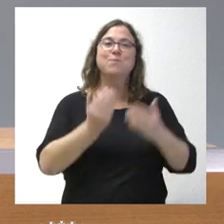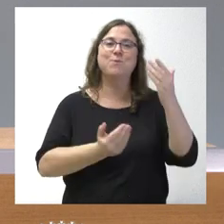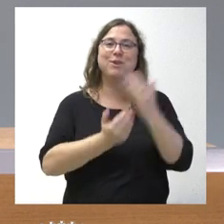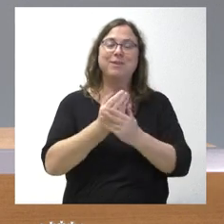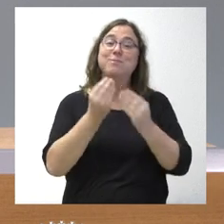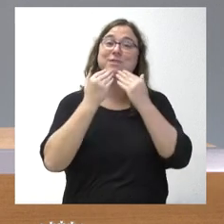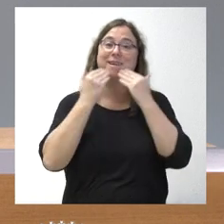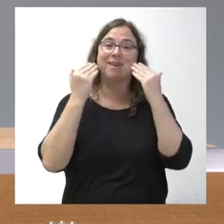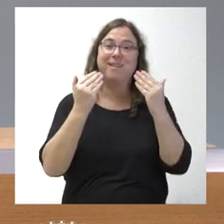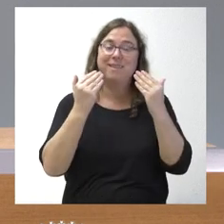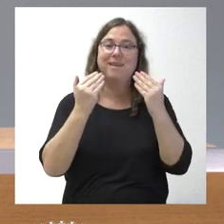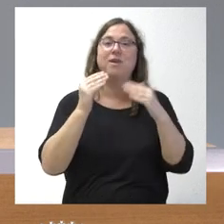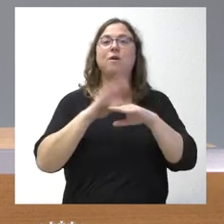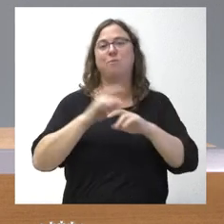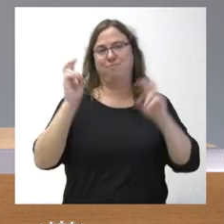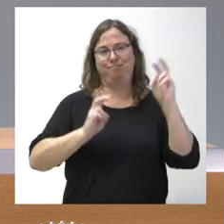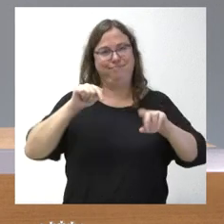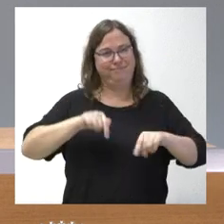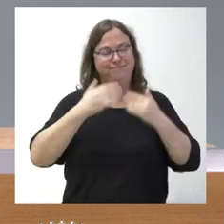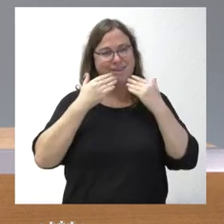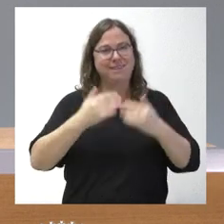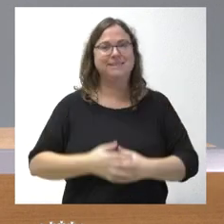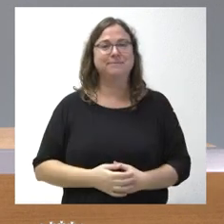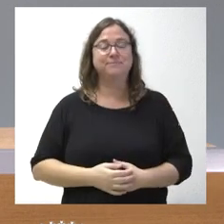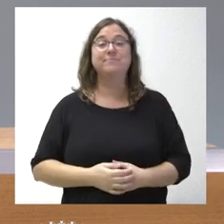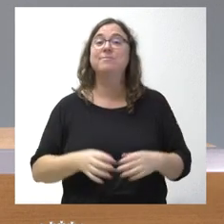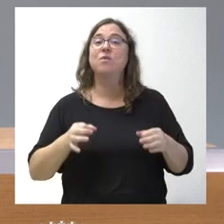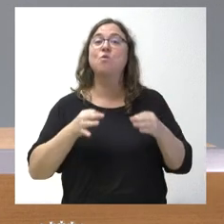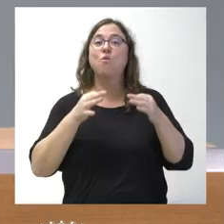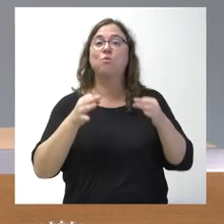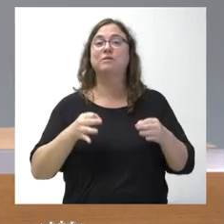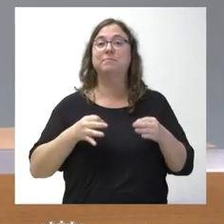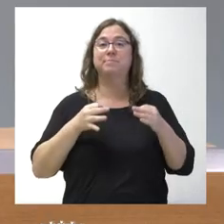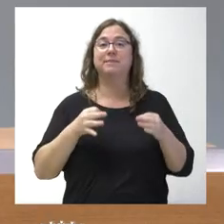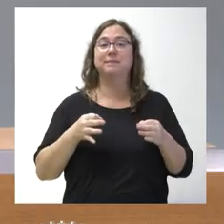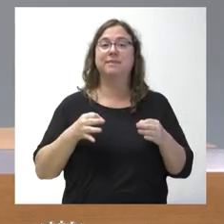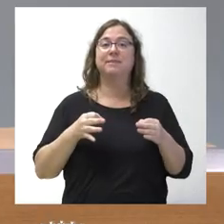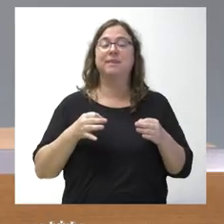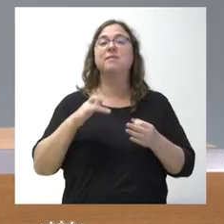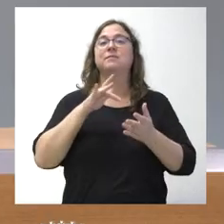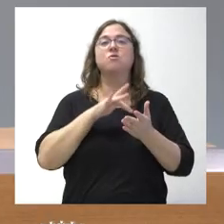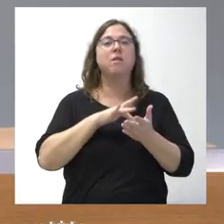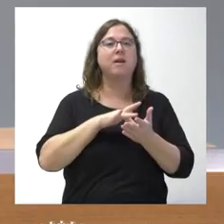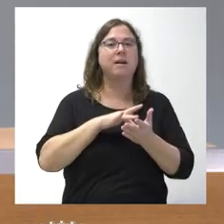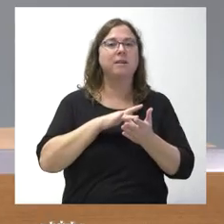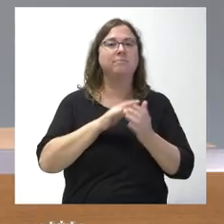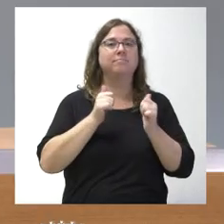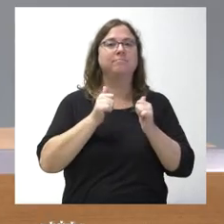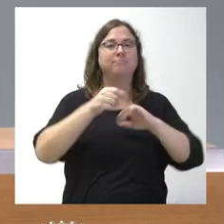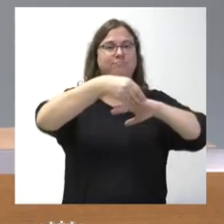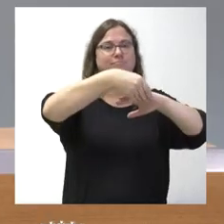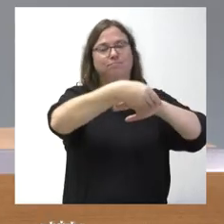Muchas gracias una vez más por su presencia como siempre se procede a distribuir la